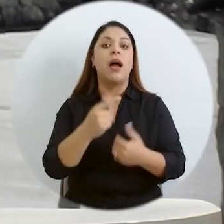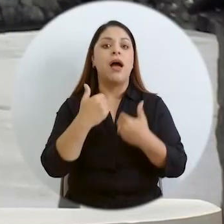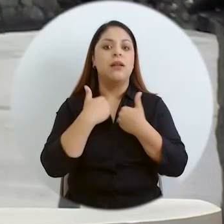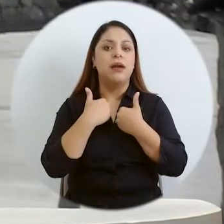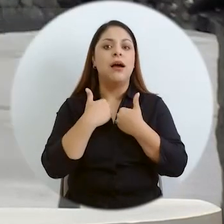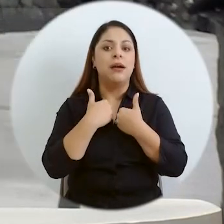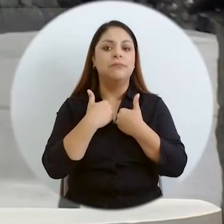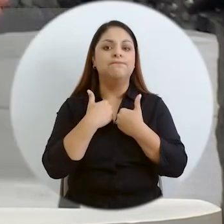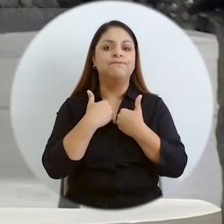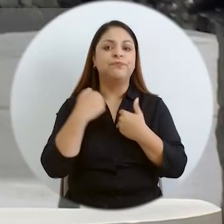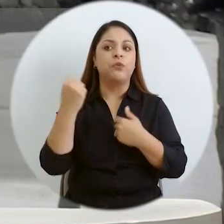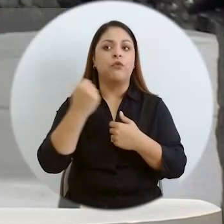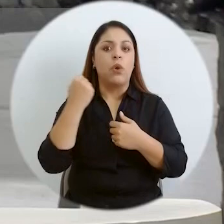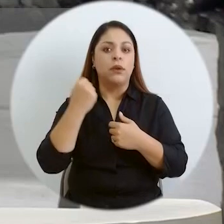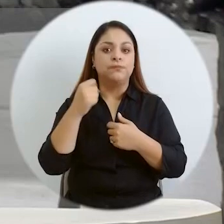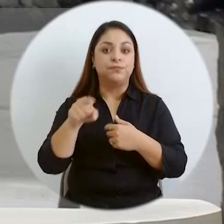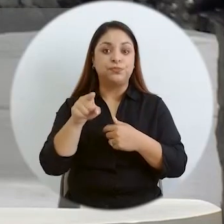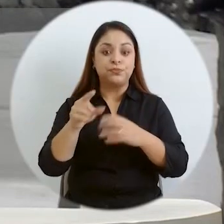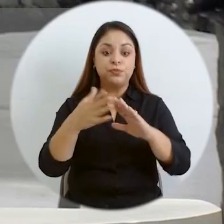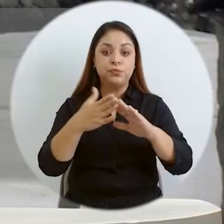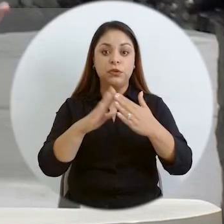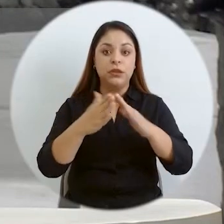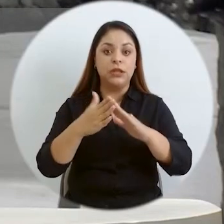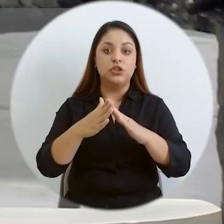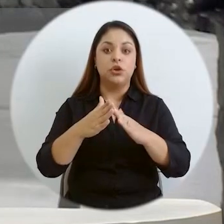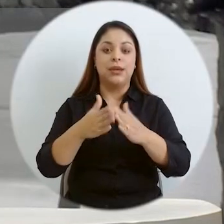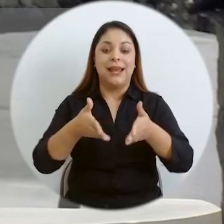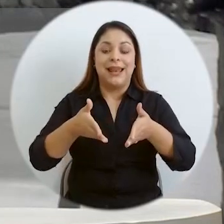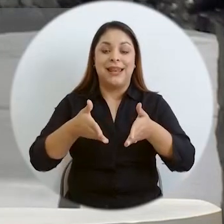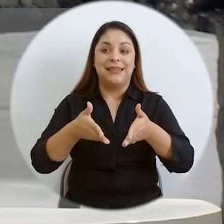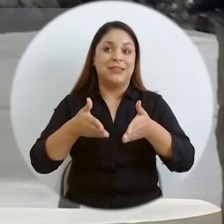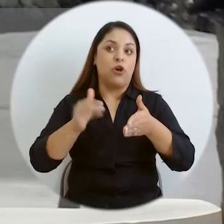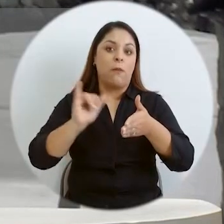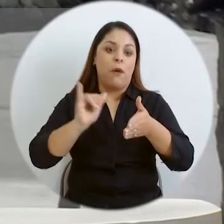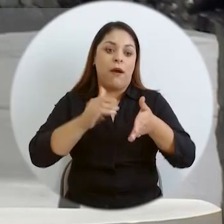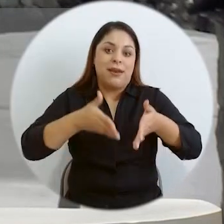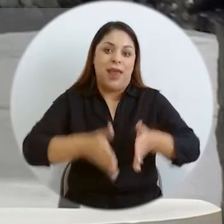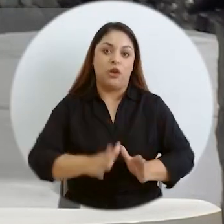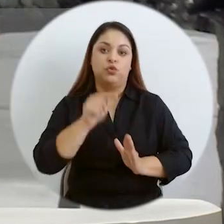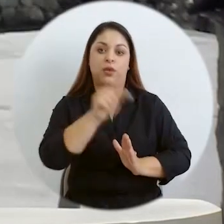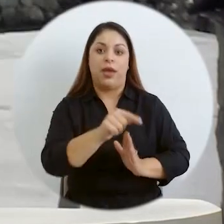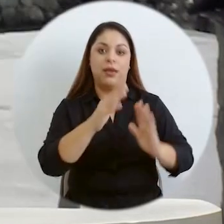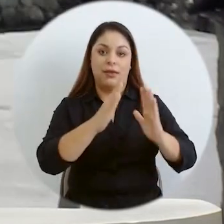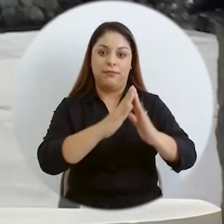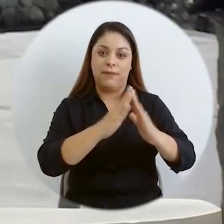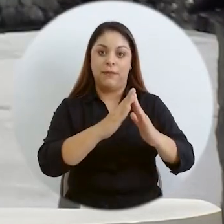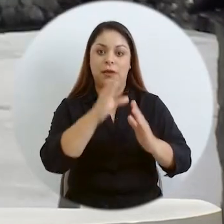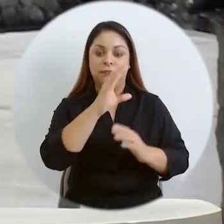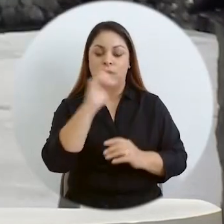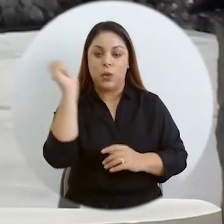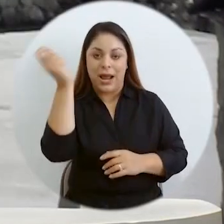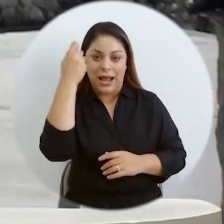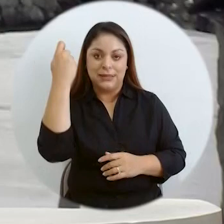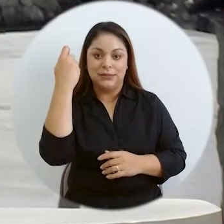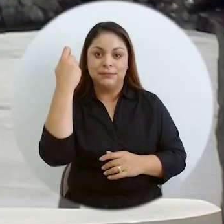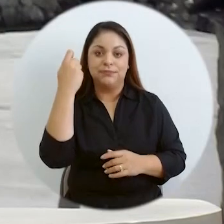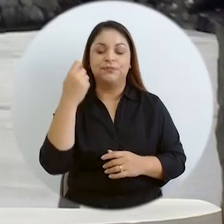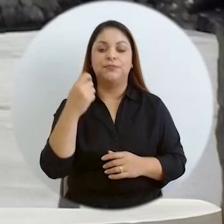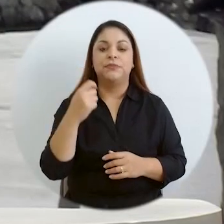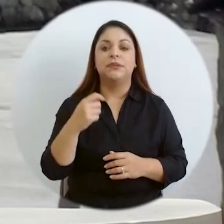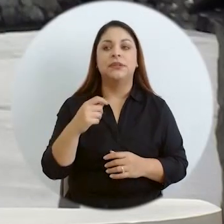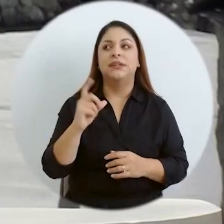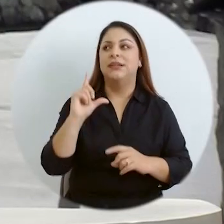segmento de población, la población nativa de estos lugares, que durante la historia de Guanacaste y de toda la periferia de Costa Rica han